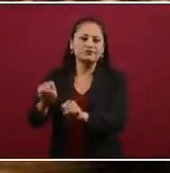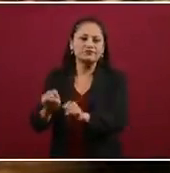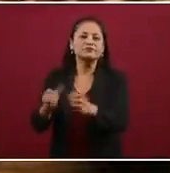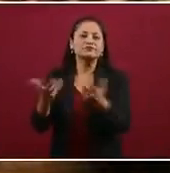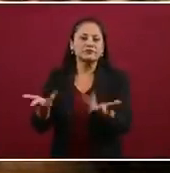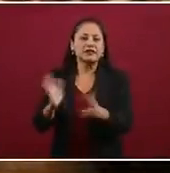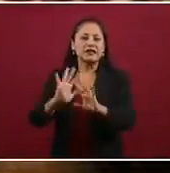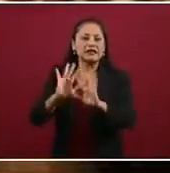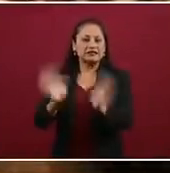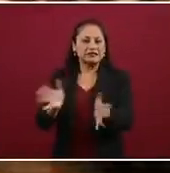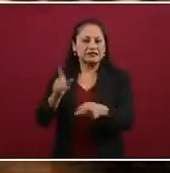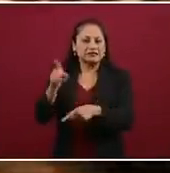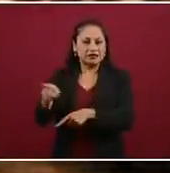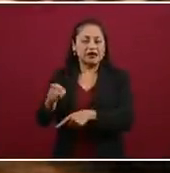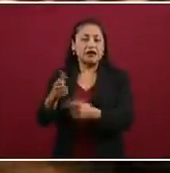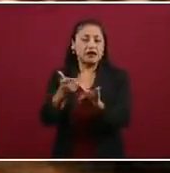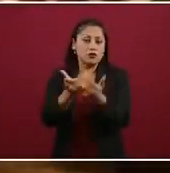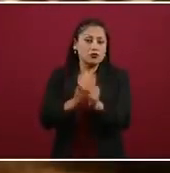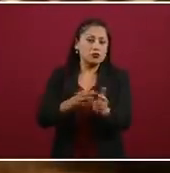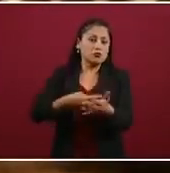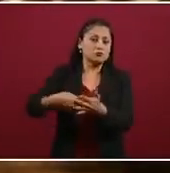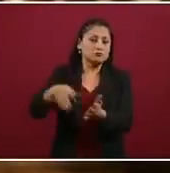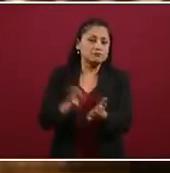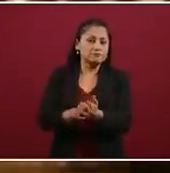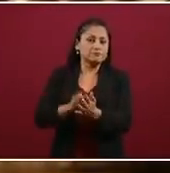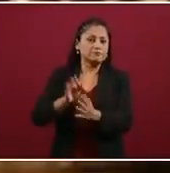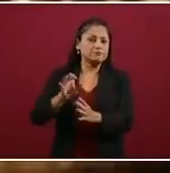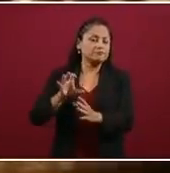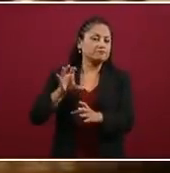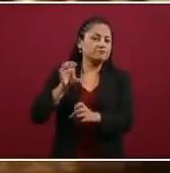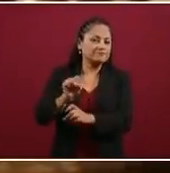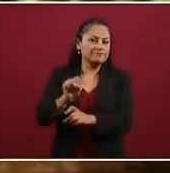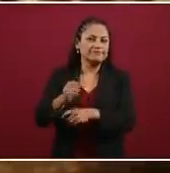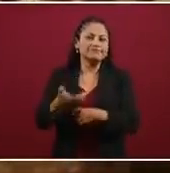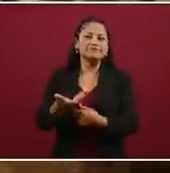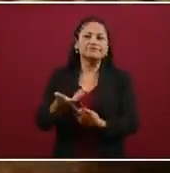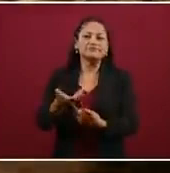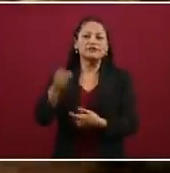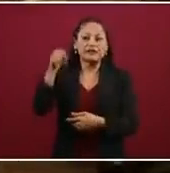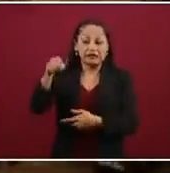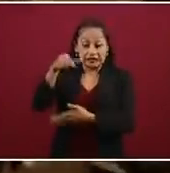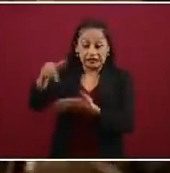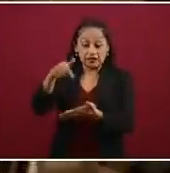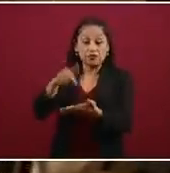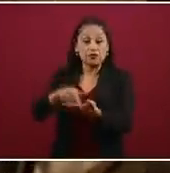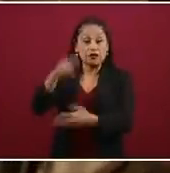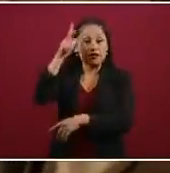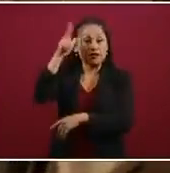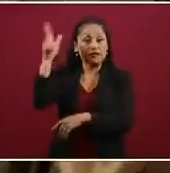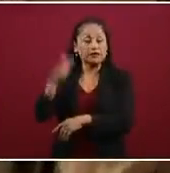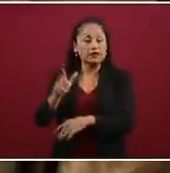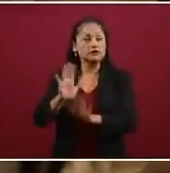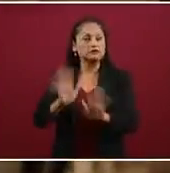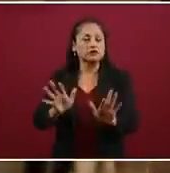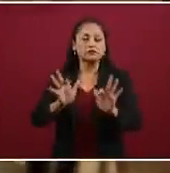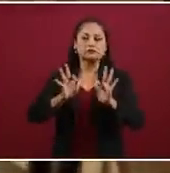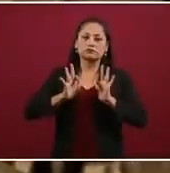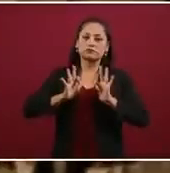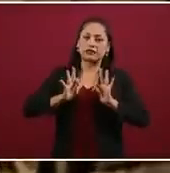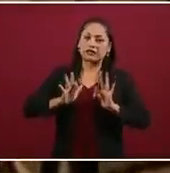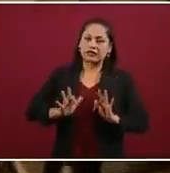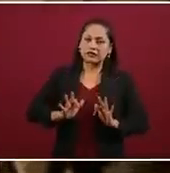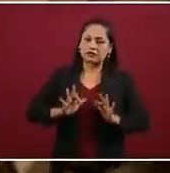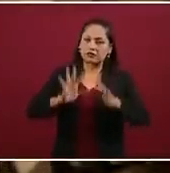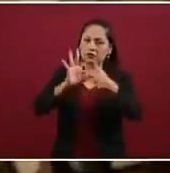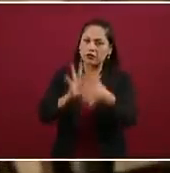sido tomado por otros grupos insurgentes. Y ahí en Guadalajara es donde Hidalgo dictaría con mayor claridad y precisión los inicios